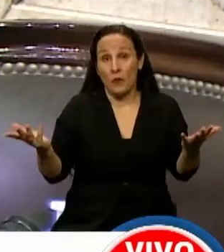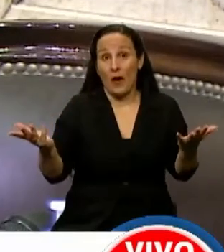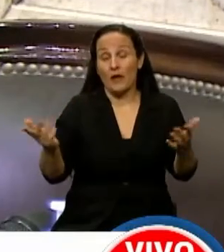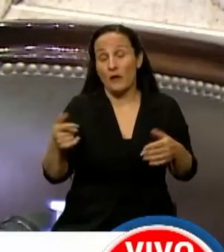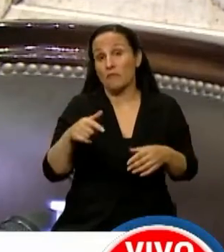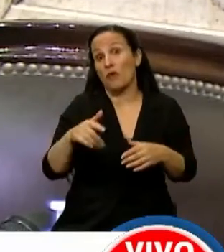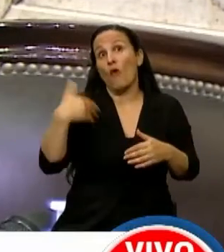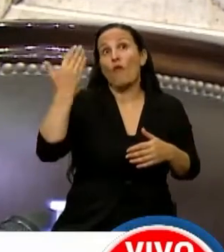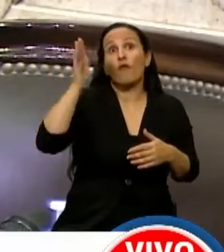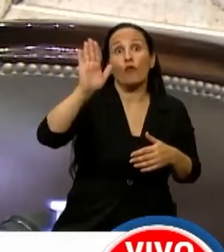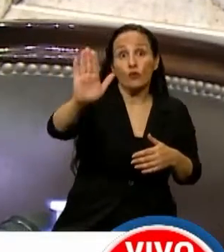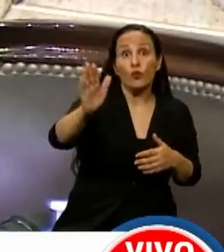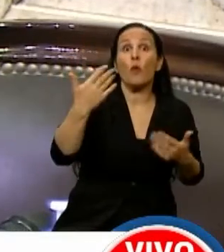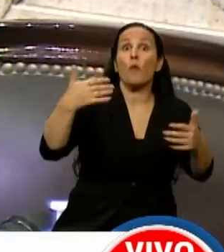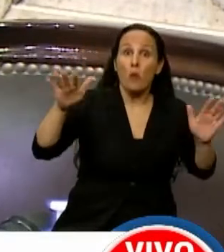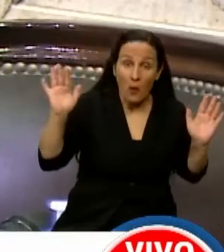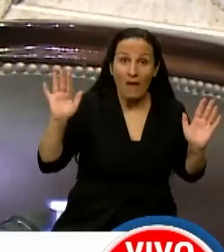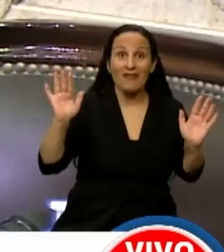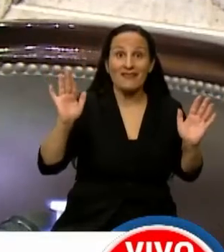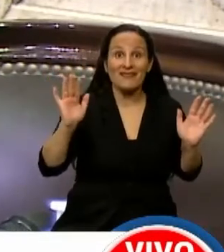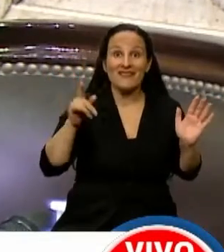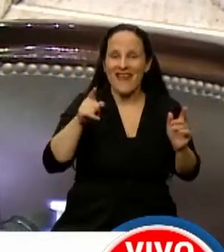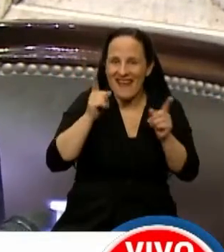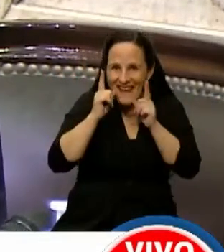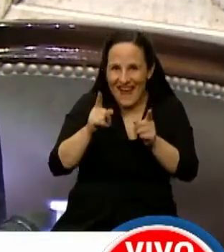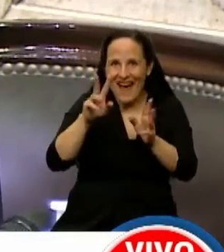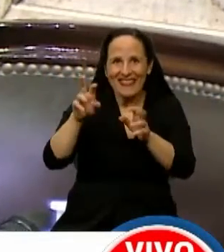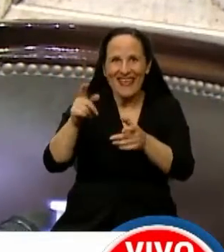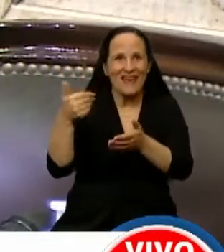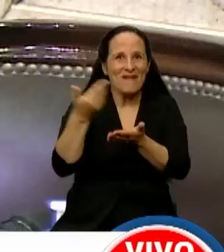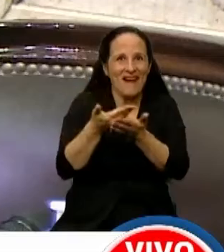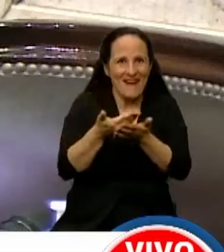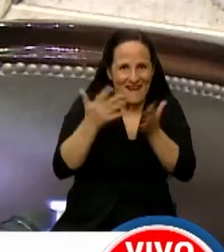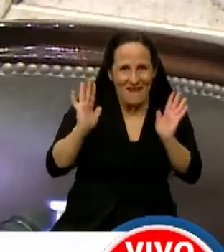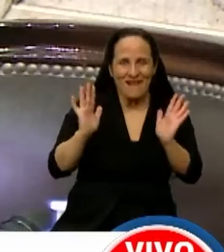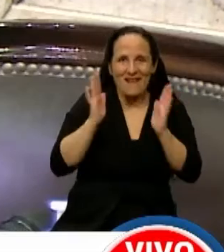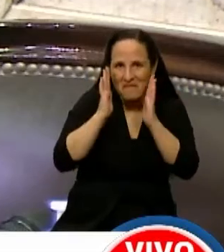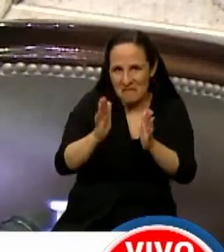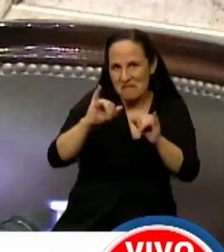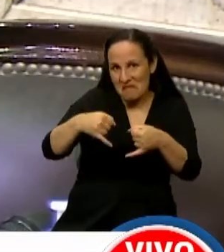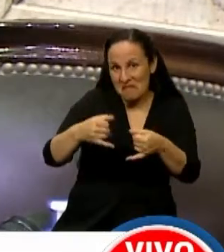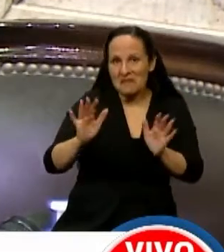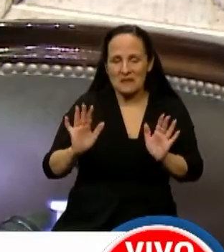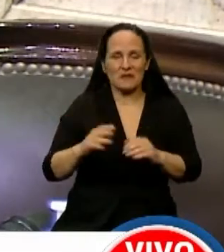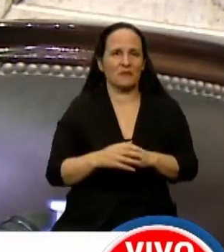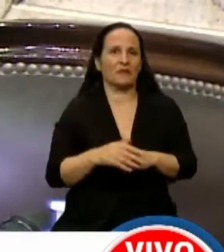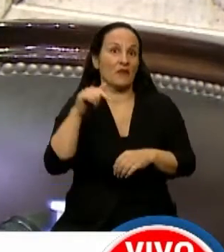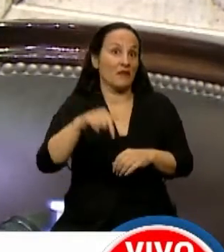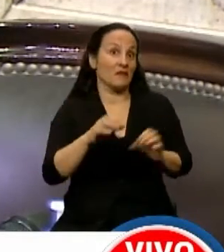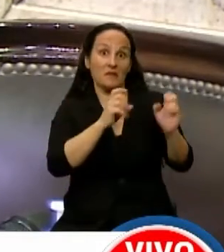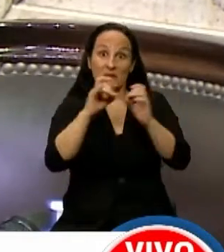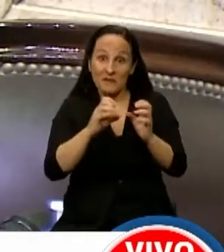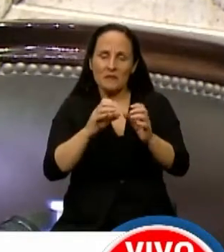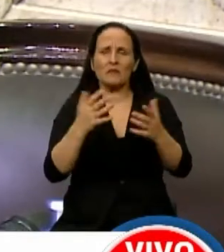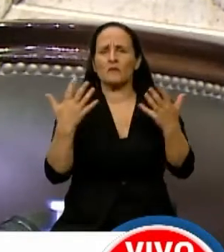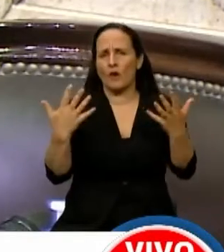servir en el futuro para tenerlos en cuenta. Dado este tratamiento, por supuesto que